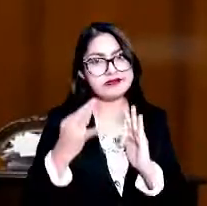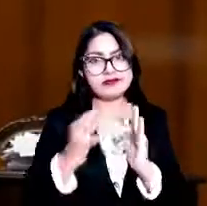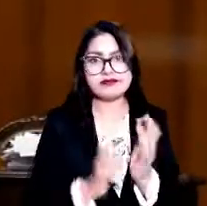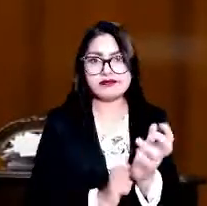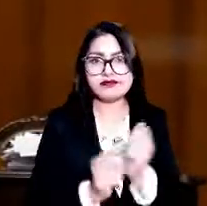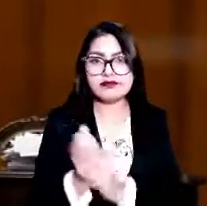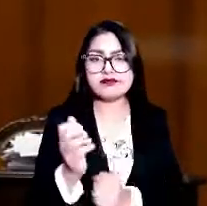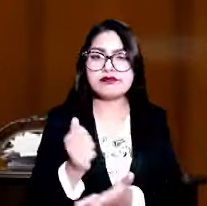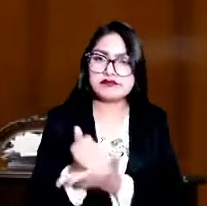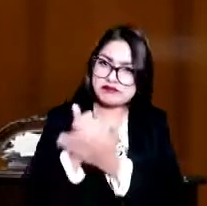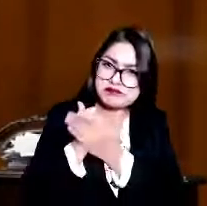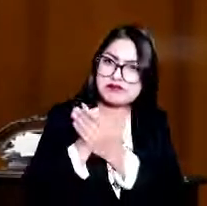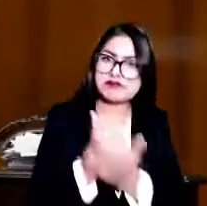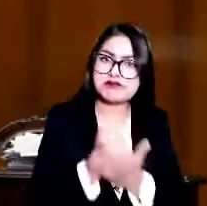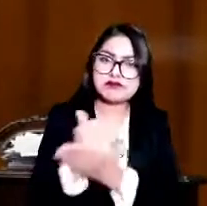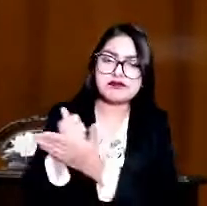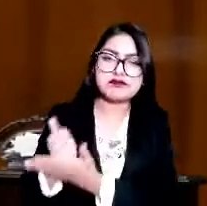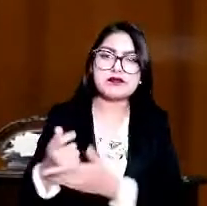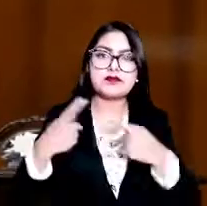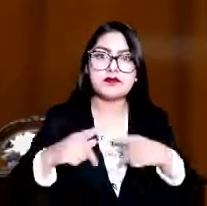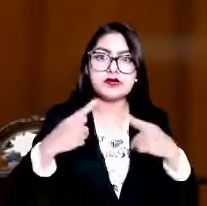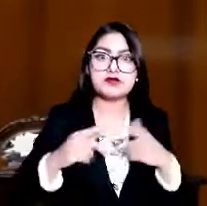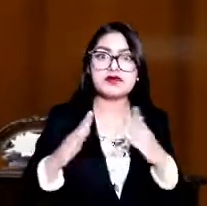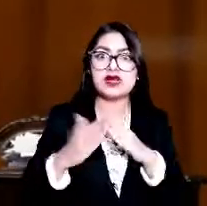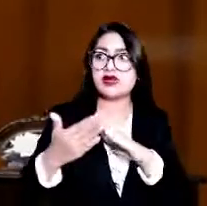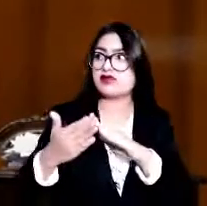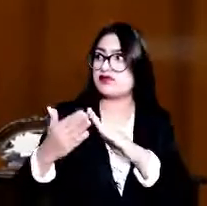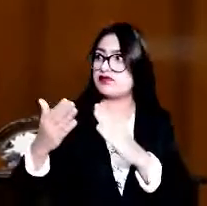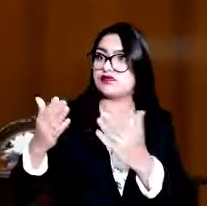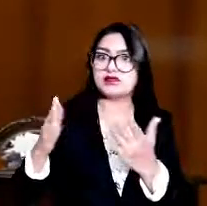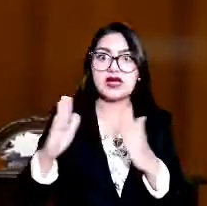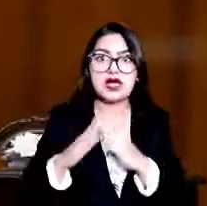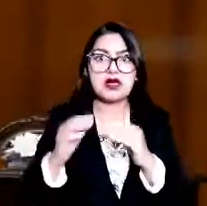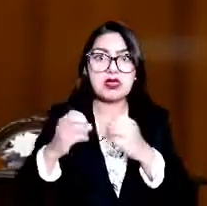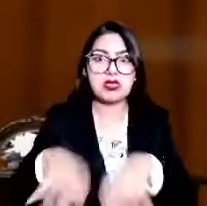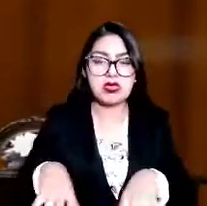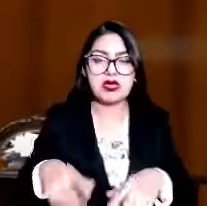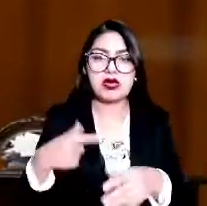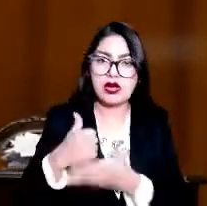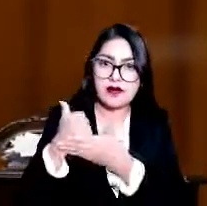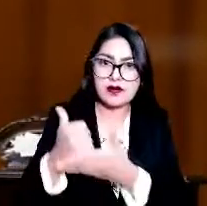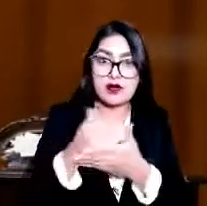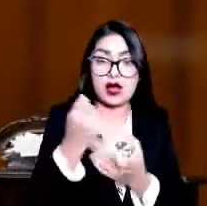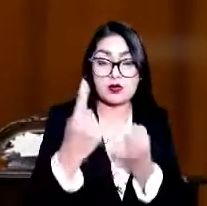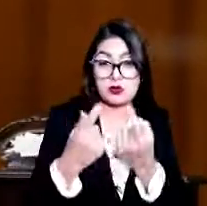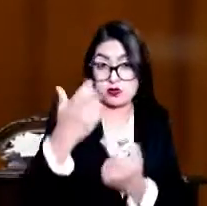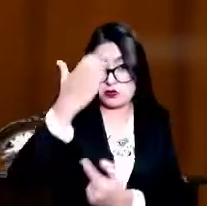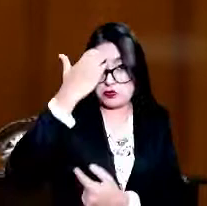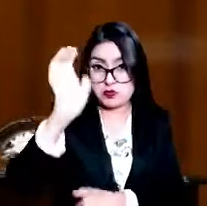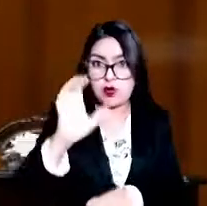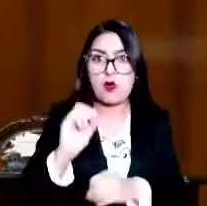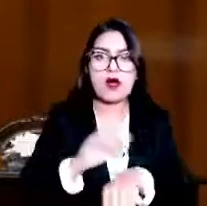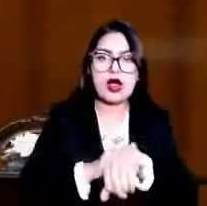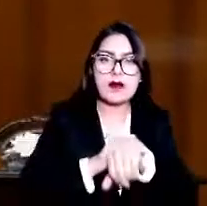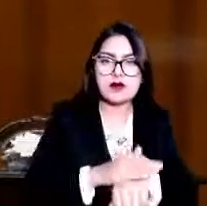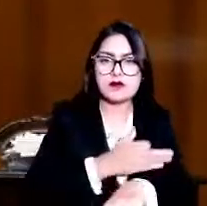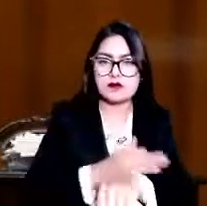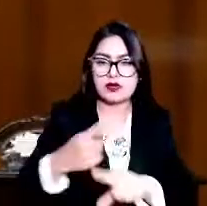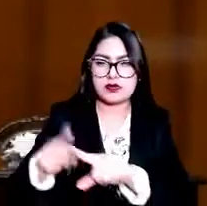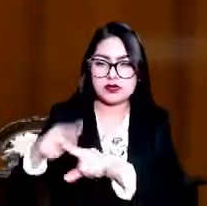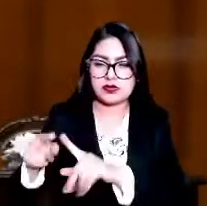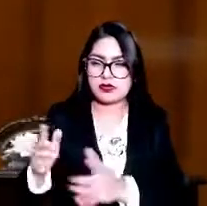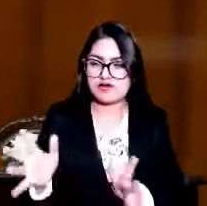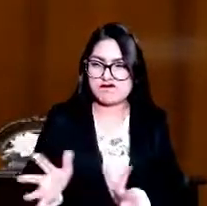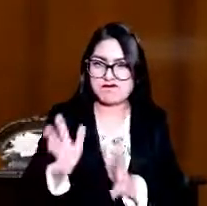damnificados, amigos, familia e incluso desconocidos a ponerse de pie una vez más con